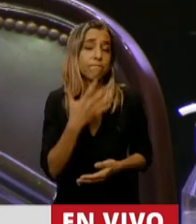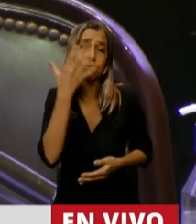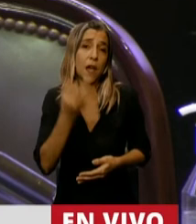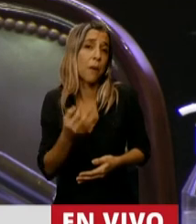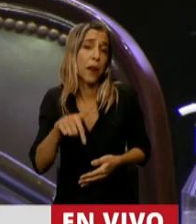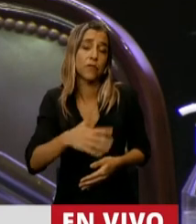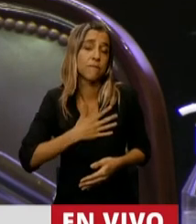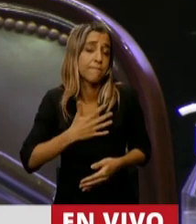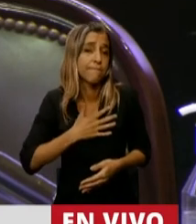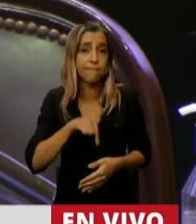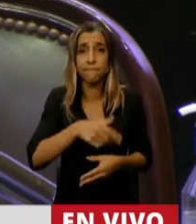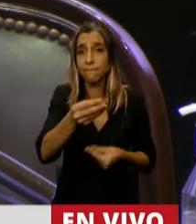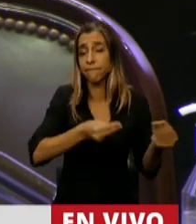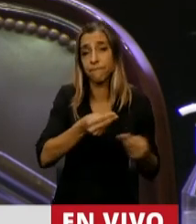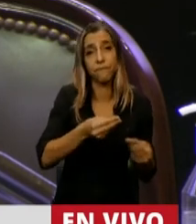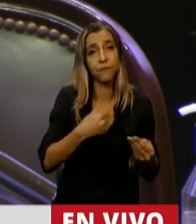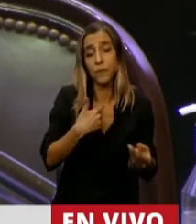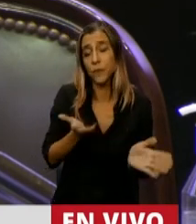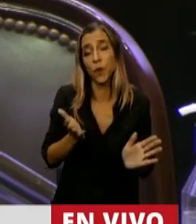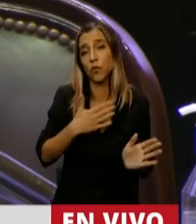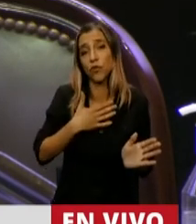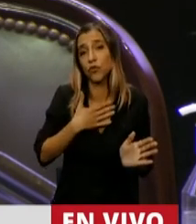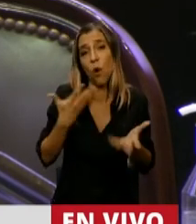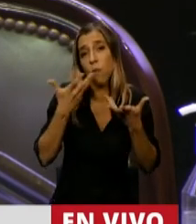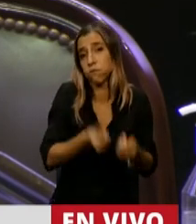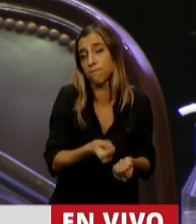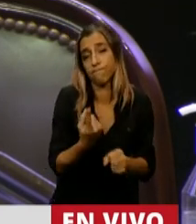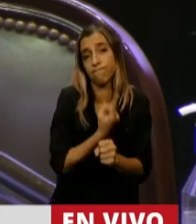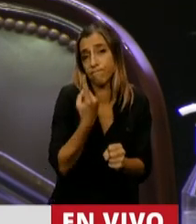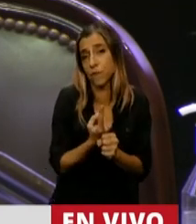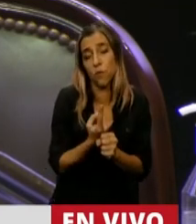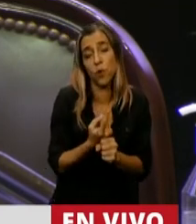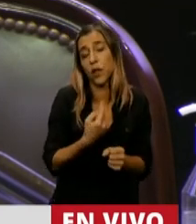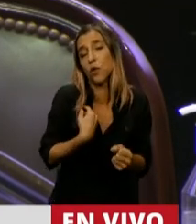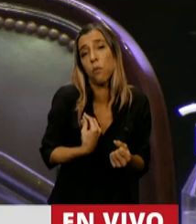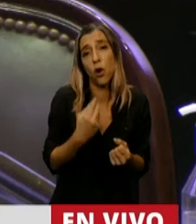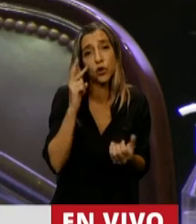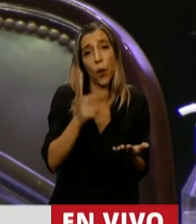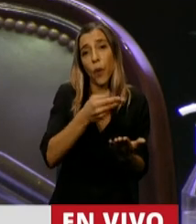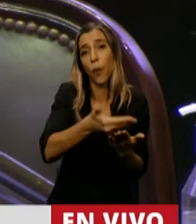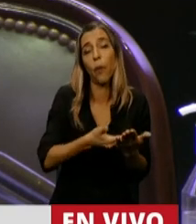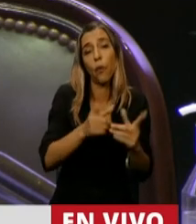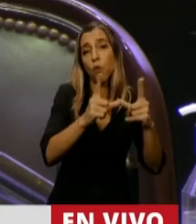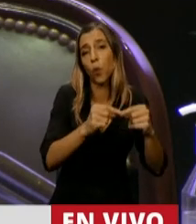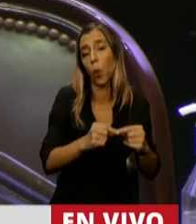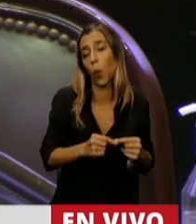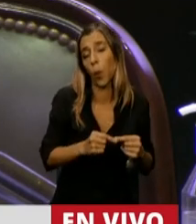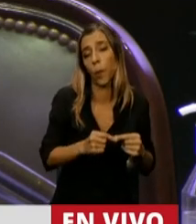acompañar este presupuesto 2021, un presupuesto con números irreales,